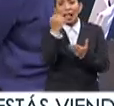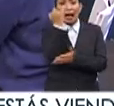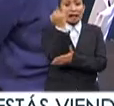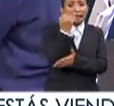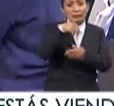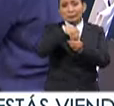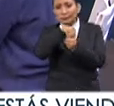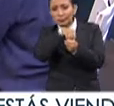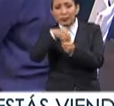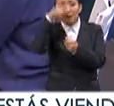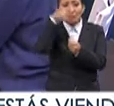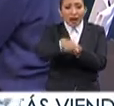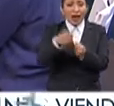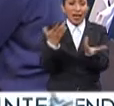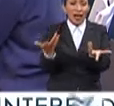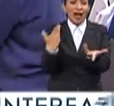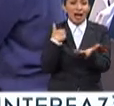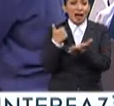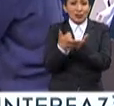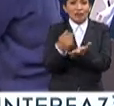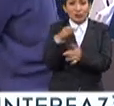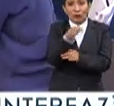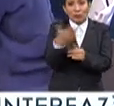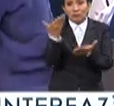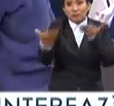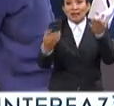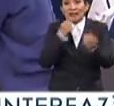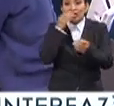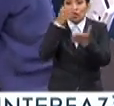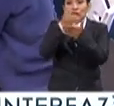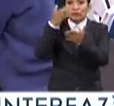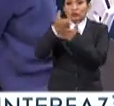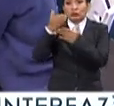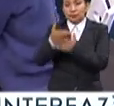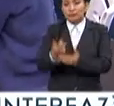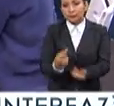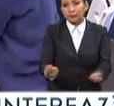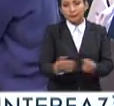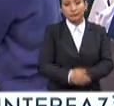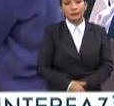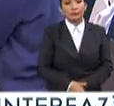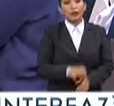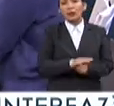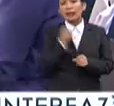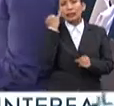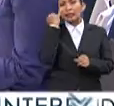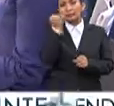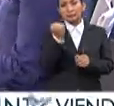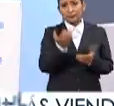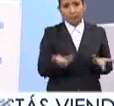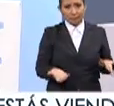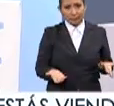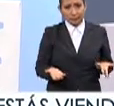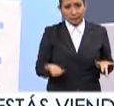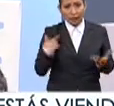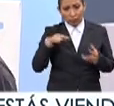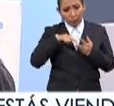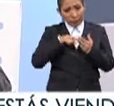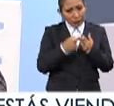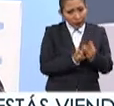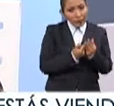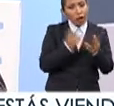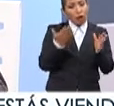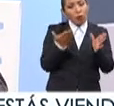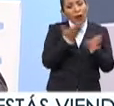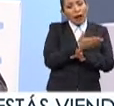kínderes para soportar toda esta demanda que tienen los niños y comenzar desde